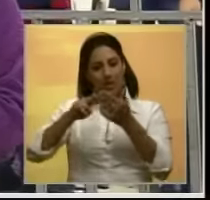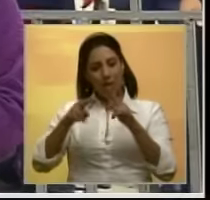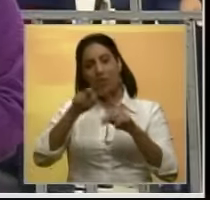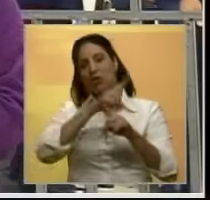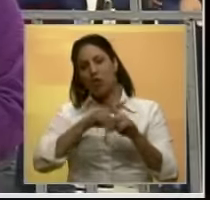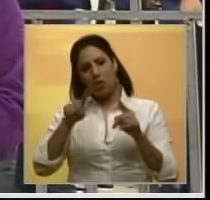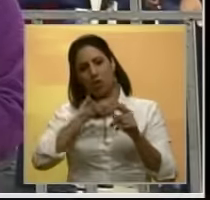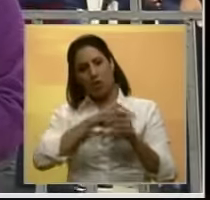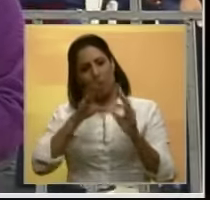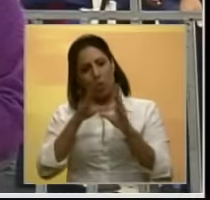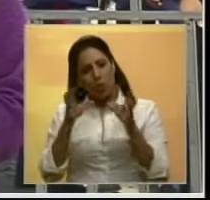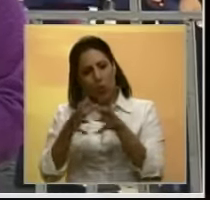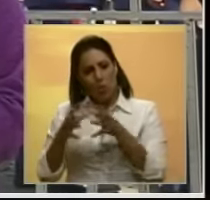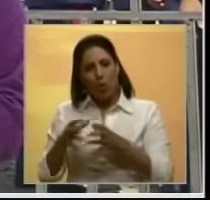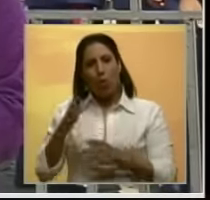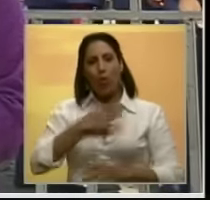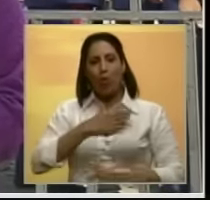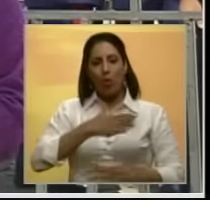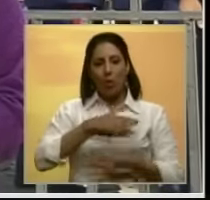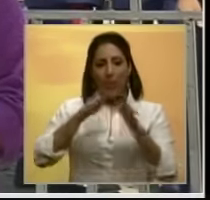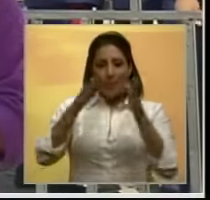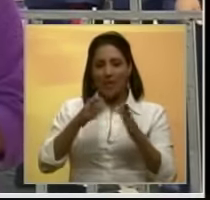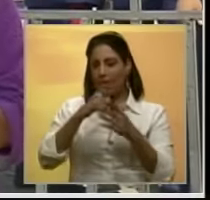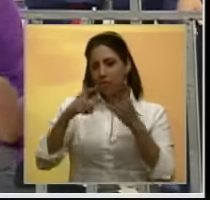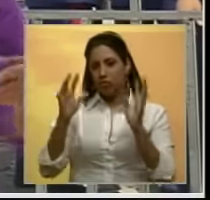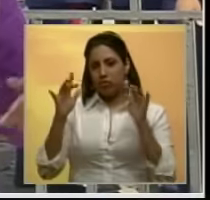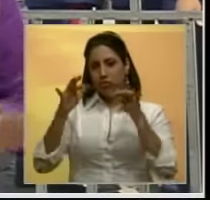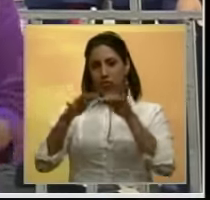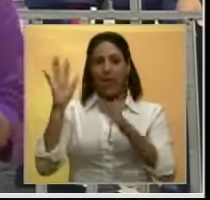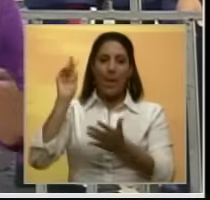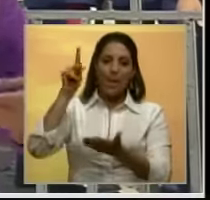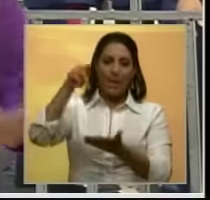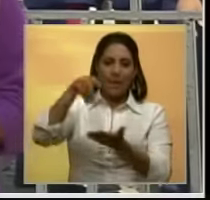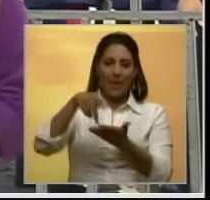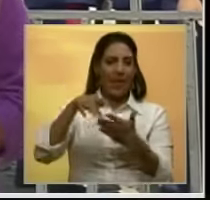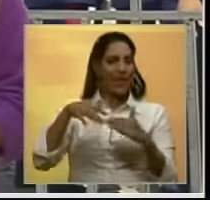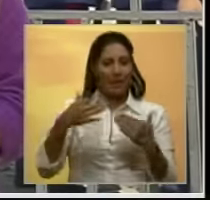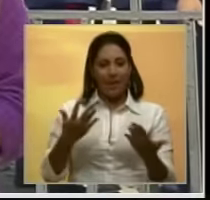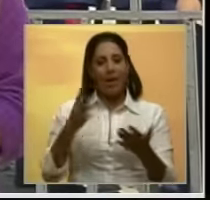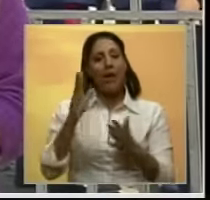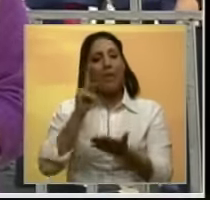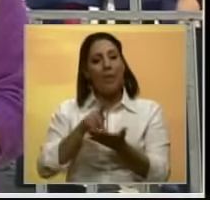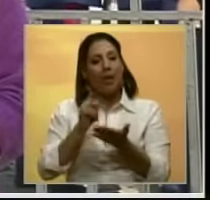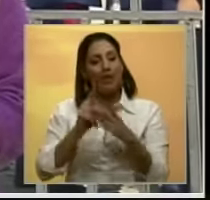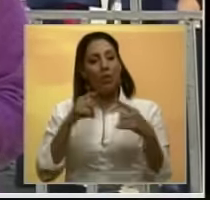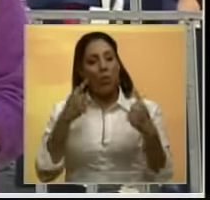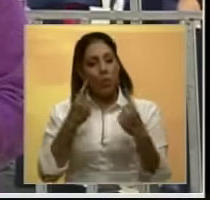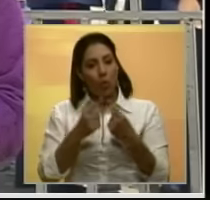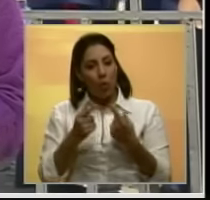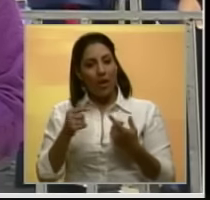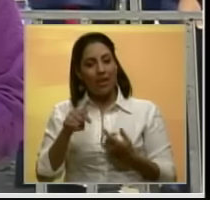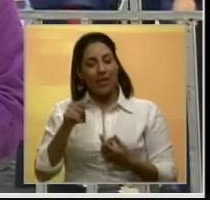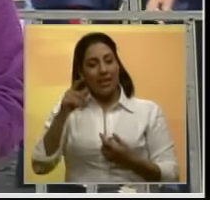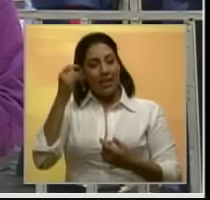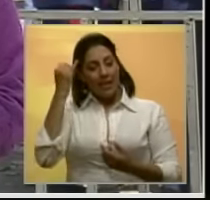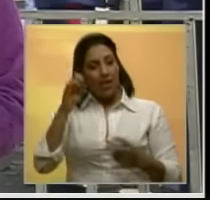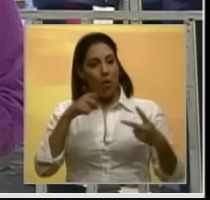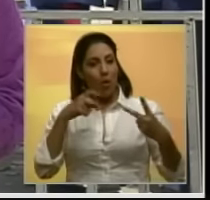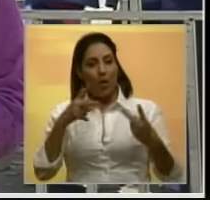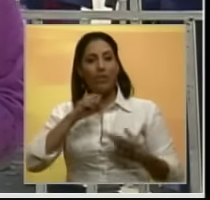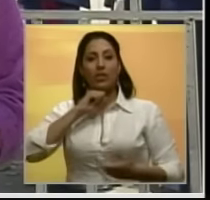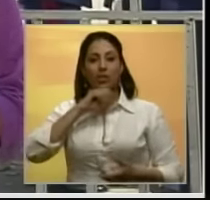los miembros de todo su tren ejecutivo, quienes estarán acá para participar en este